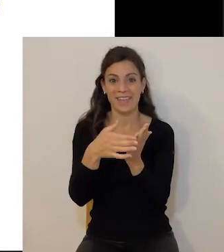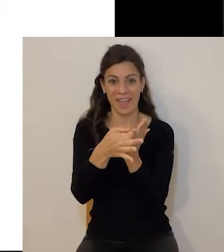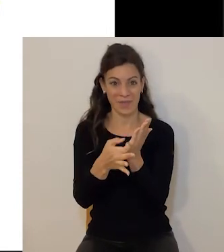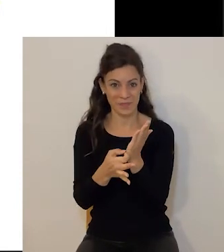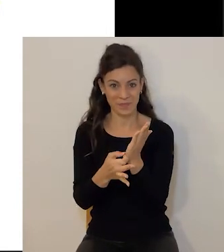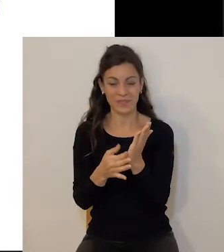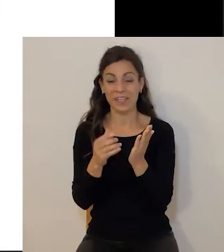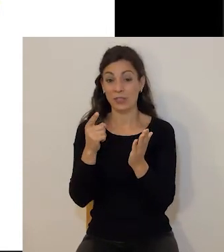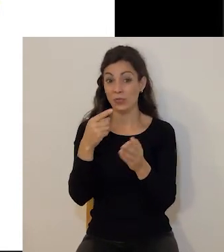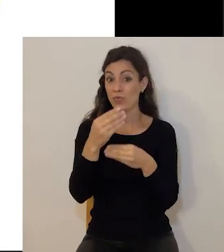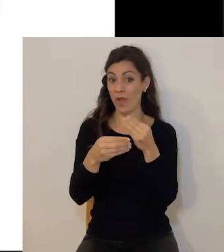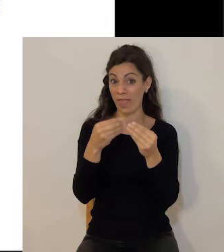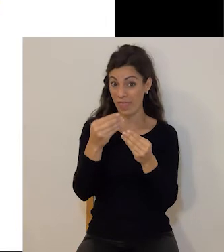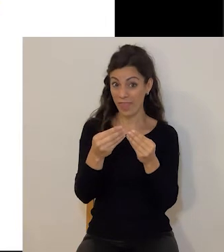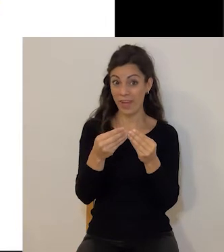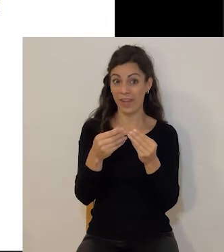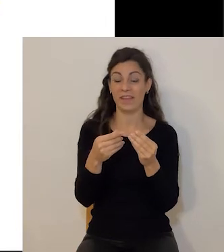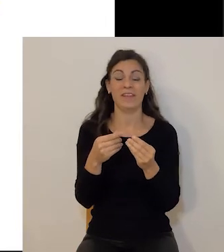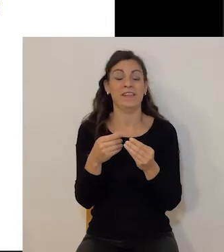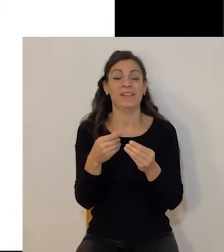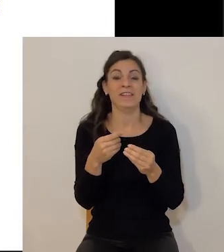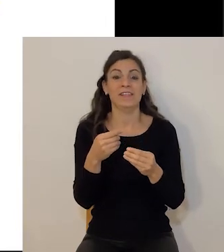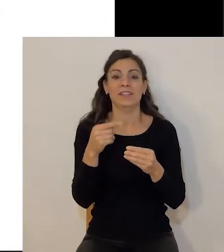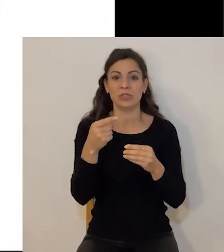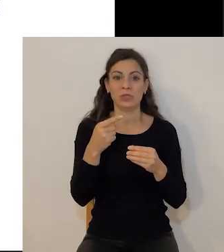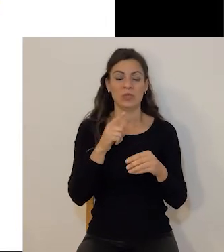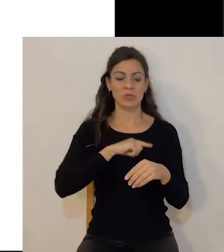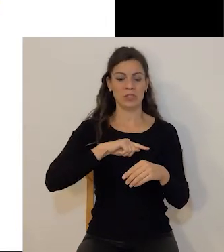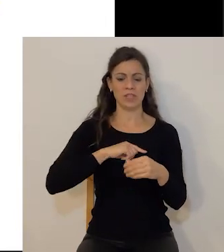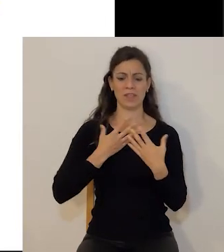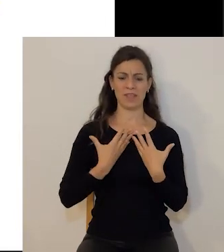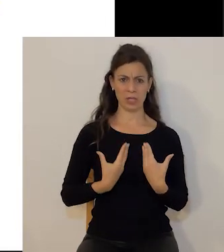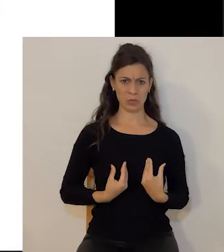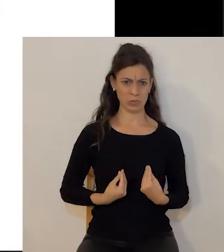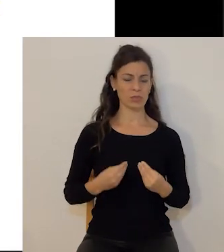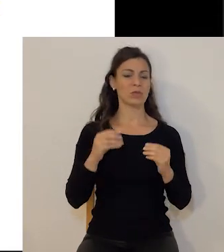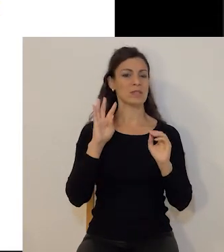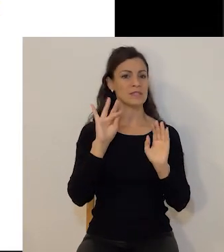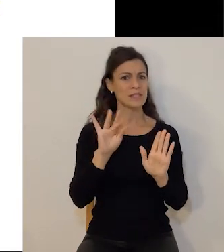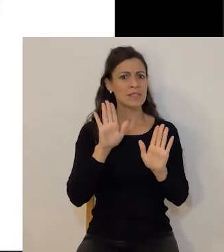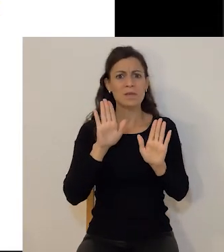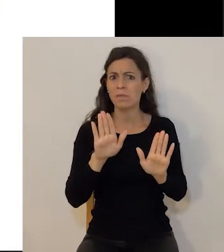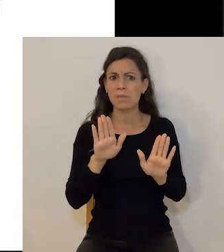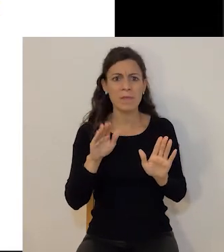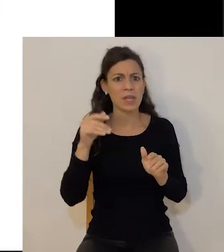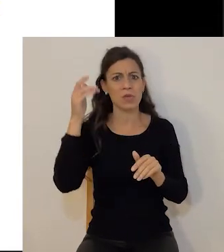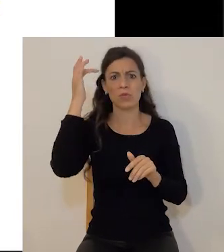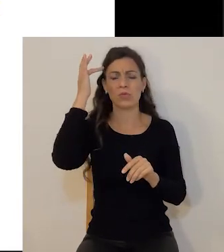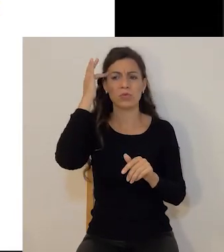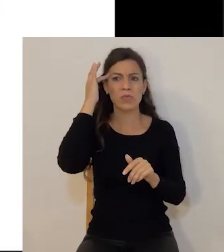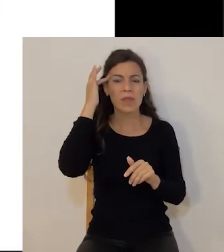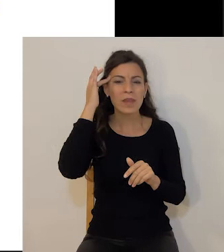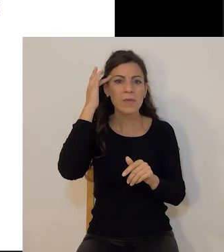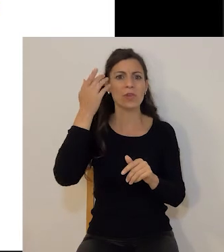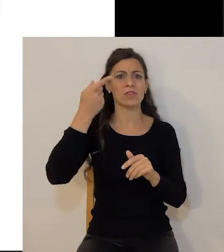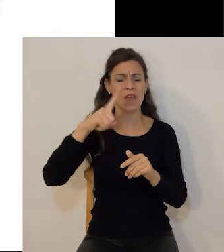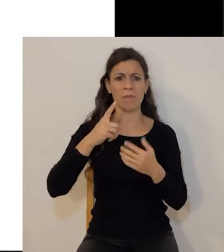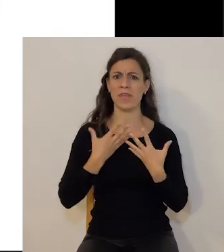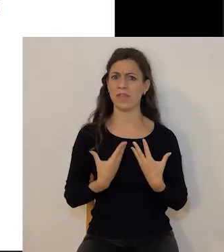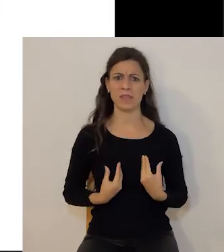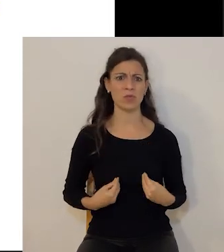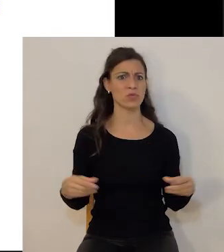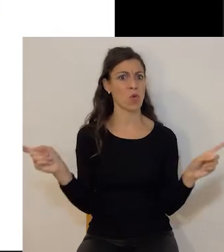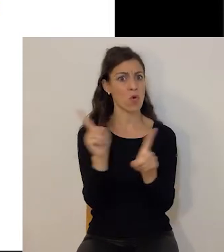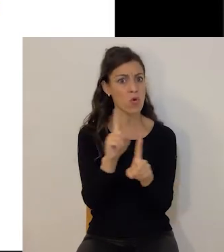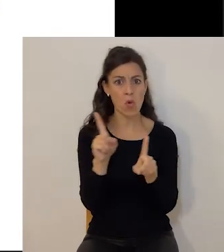tarea, siente el disgusto, pero no te permitas que tu cerebro esté en disgusto. Engaña